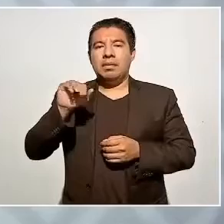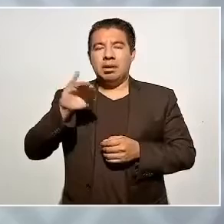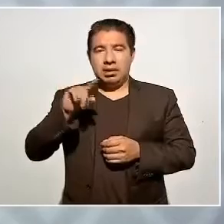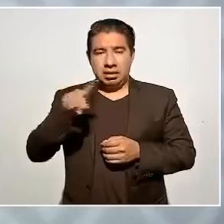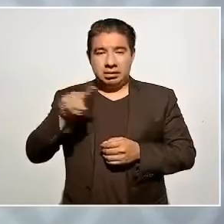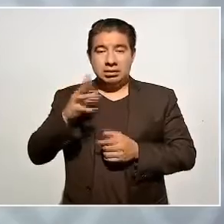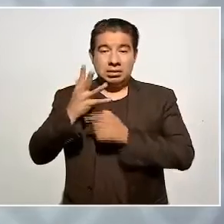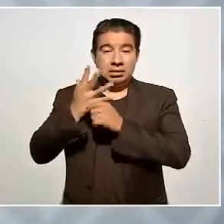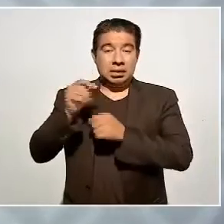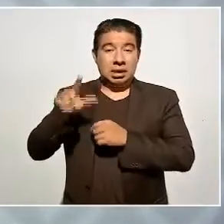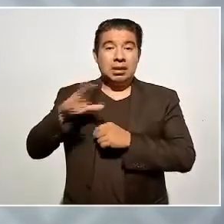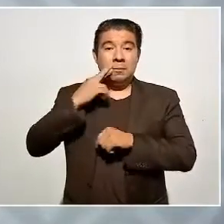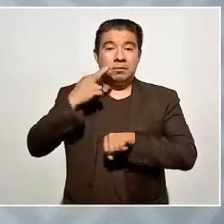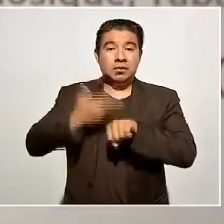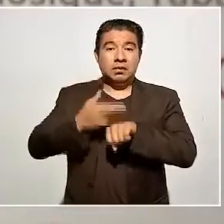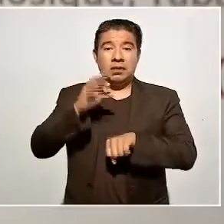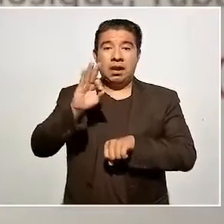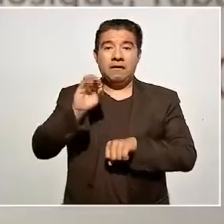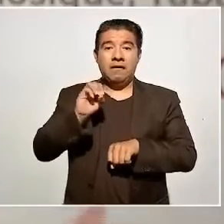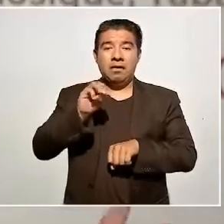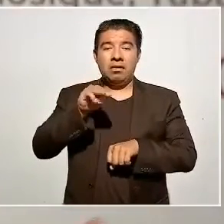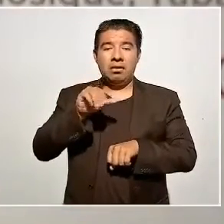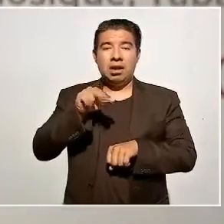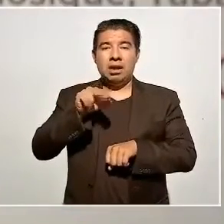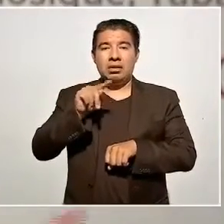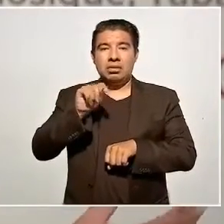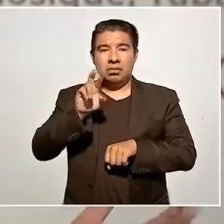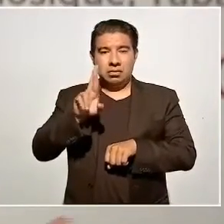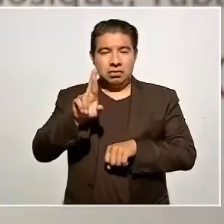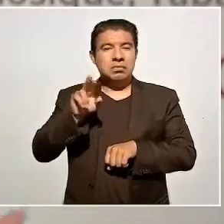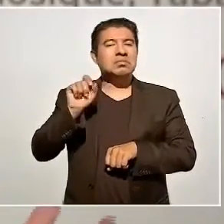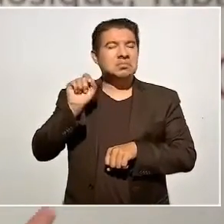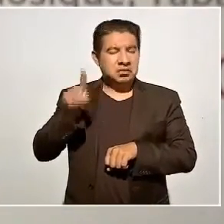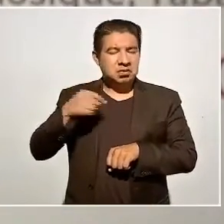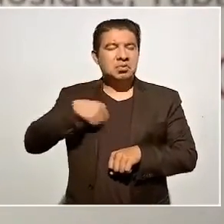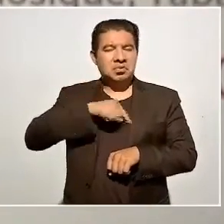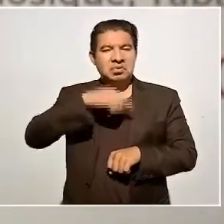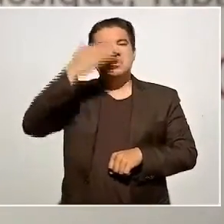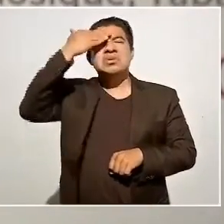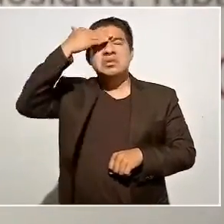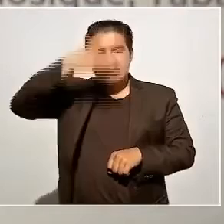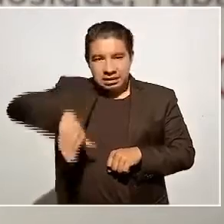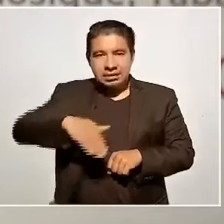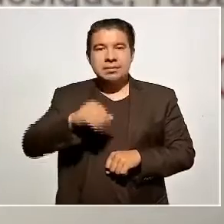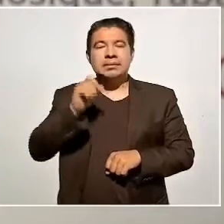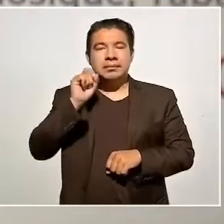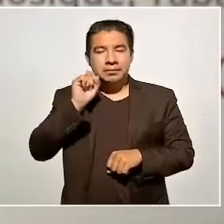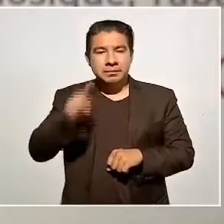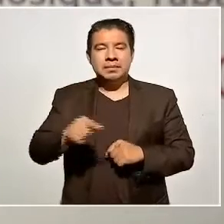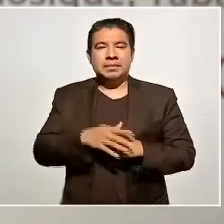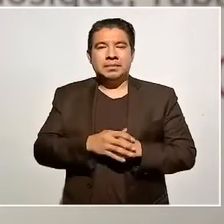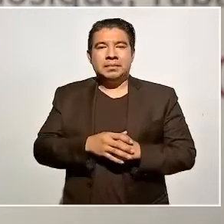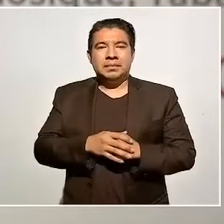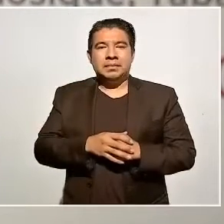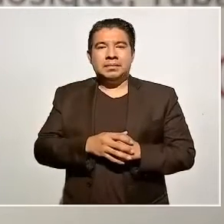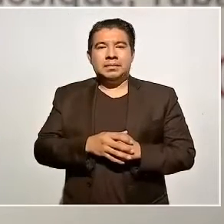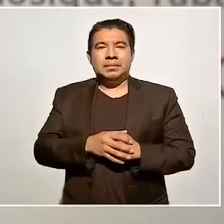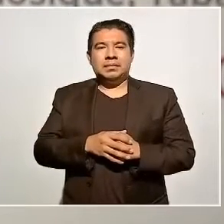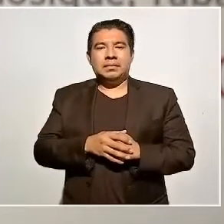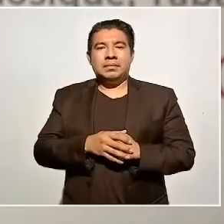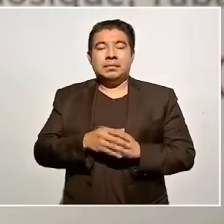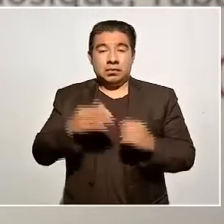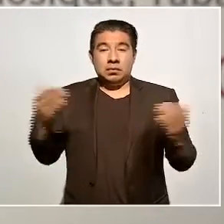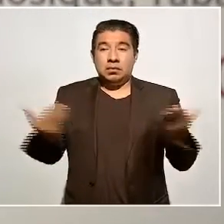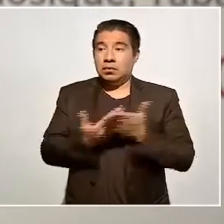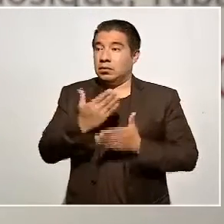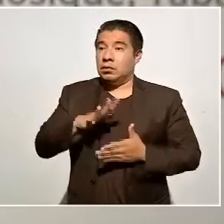coordinador de esta obra, y lo sabemos muy bien. quienes nacimos